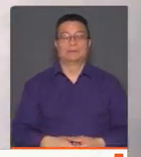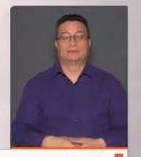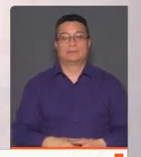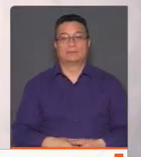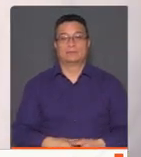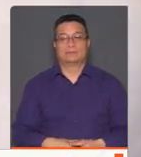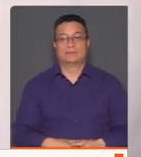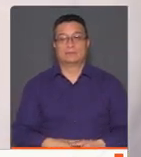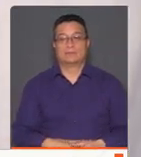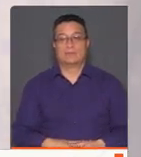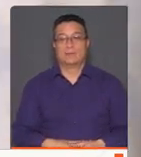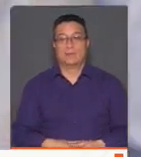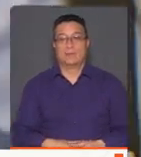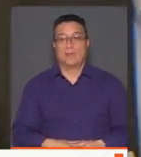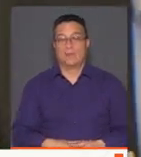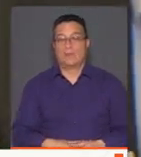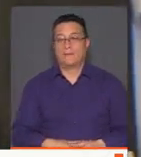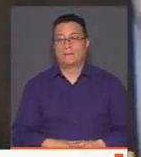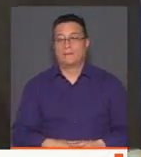cuando hablo yo.